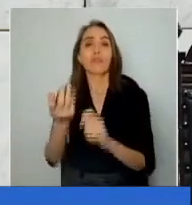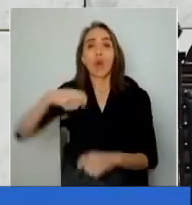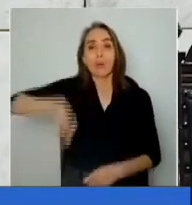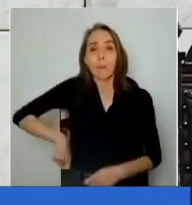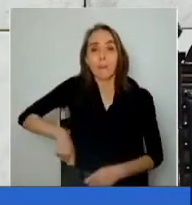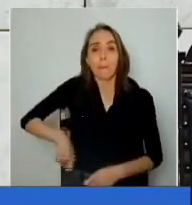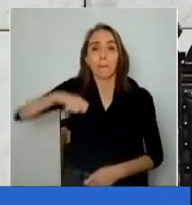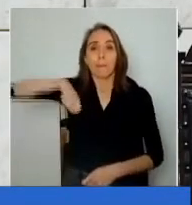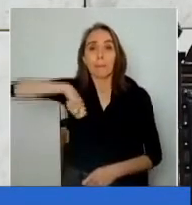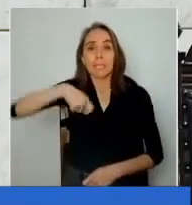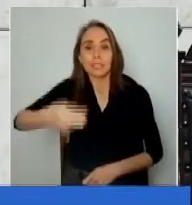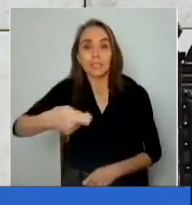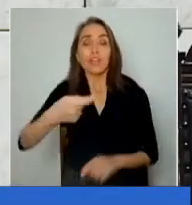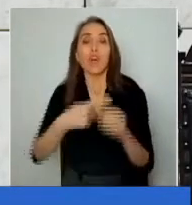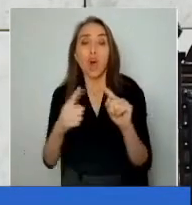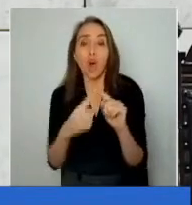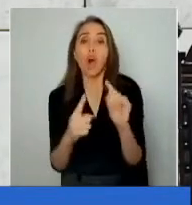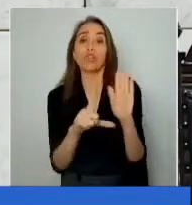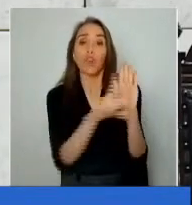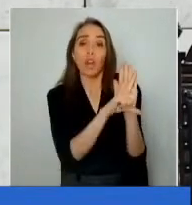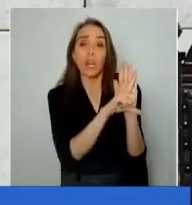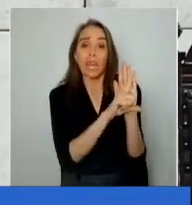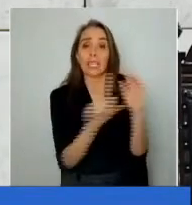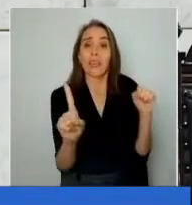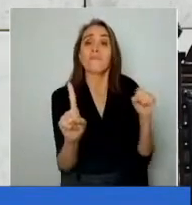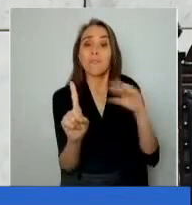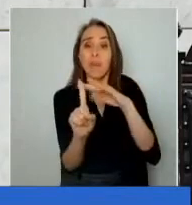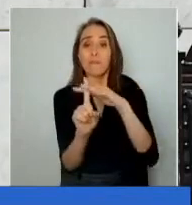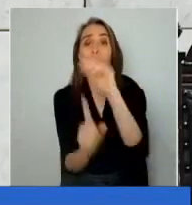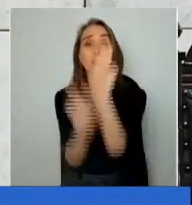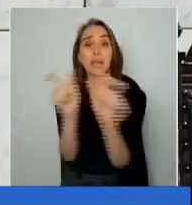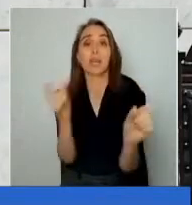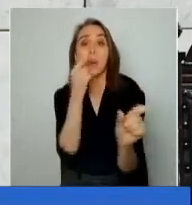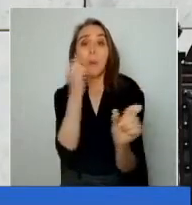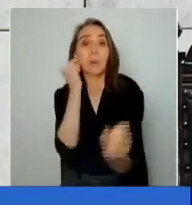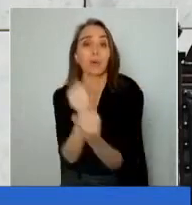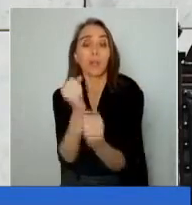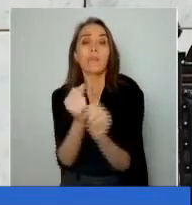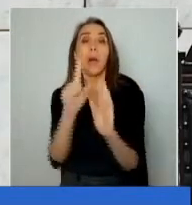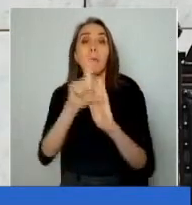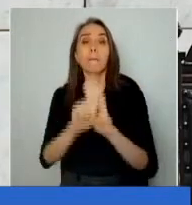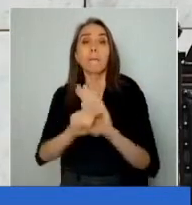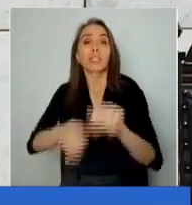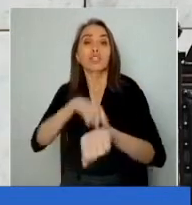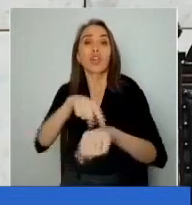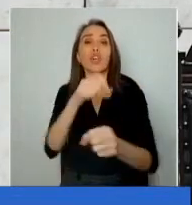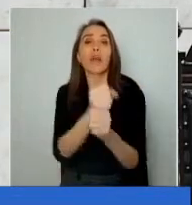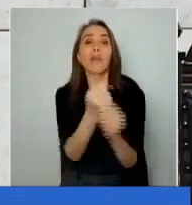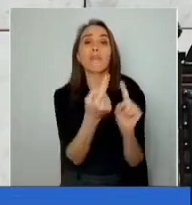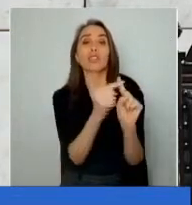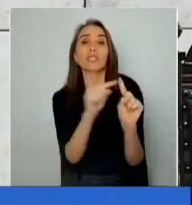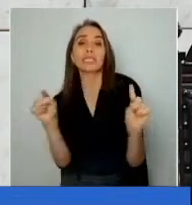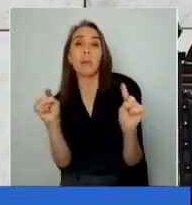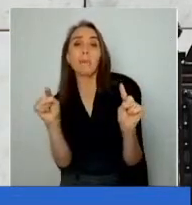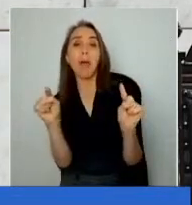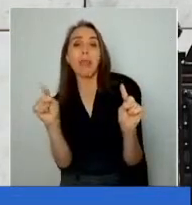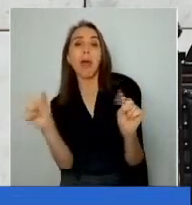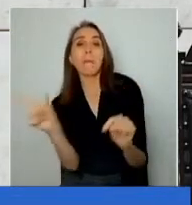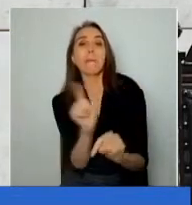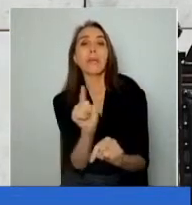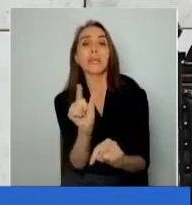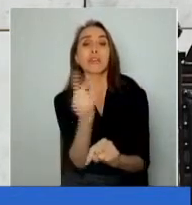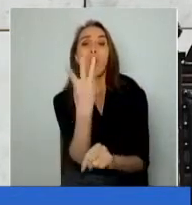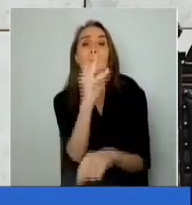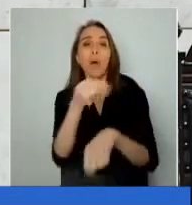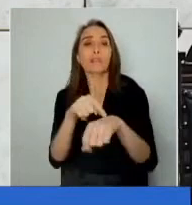que tendrán impacto directo en las y los trabajadores de chile en la reducción de la jornada laboral a 40 horas del actual ministra Vallejo